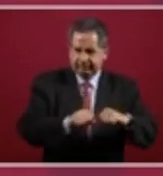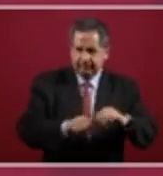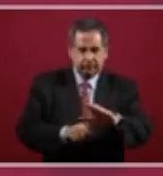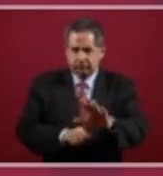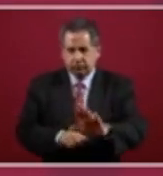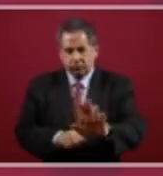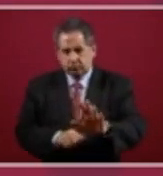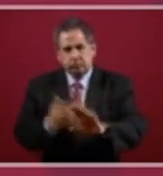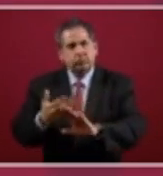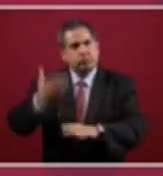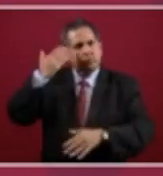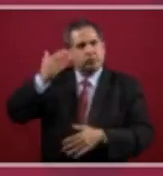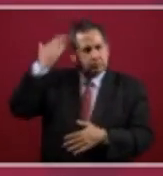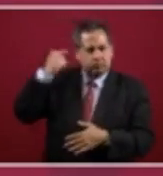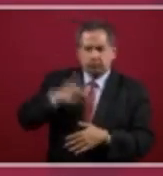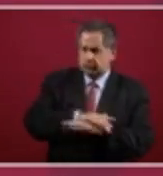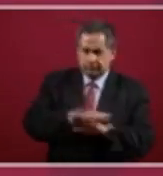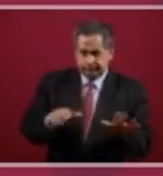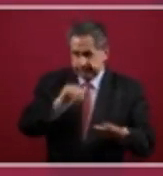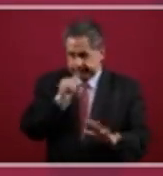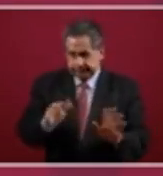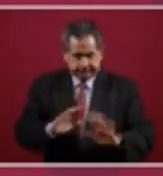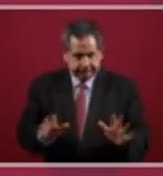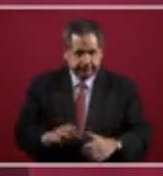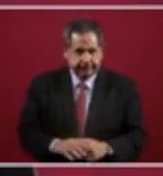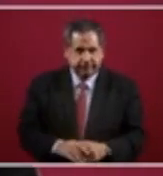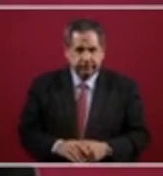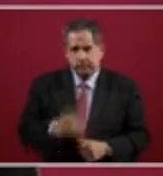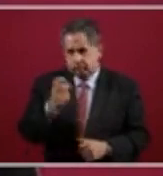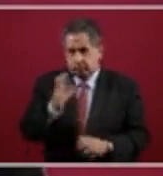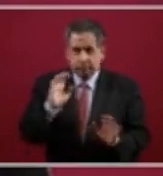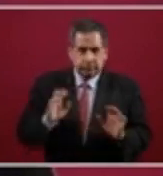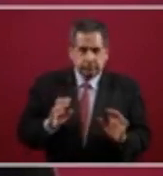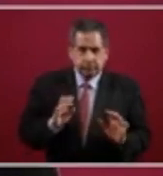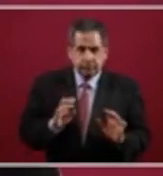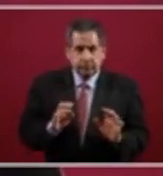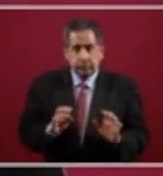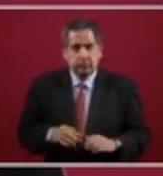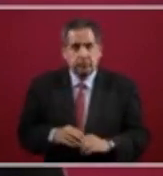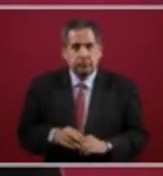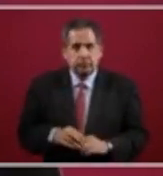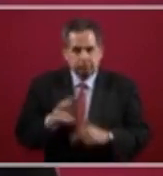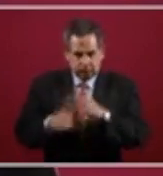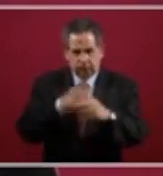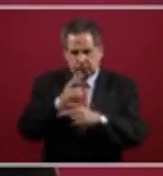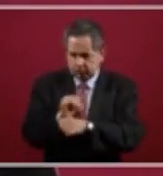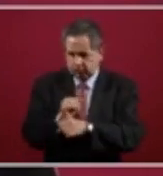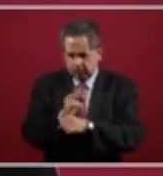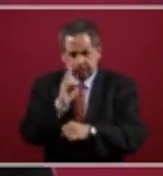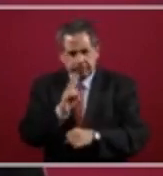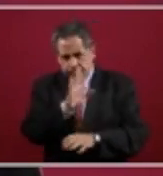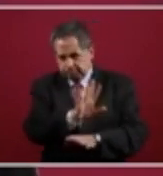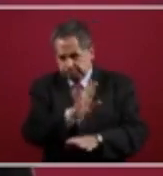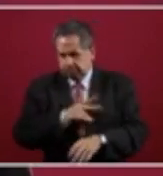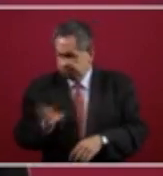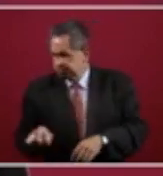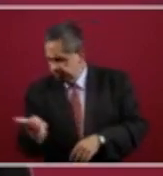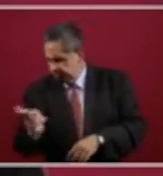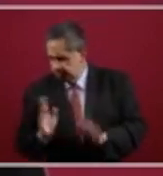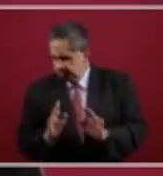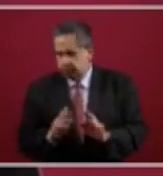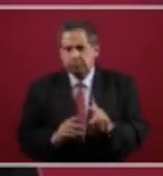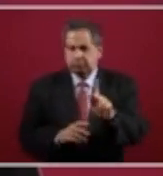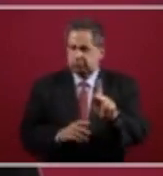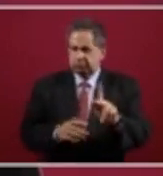eso ya no existe. Sí, por eso voy a investigar, pero